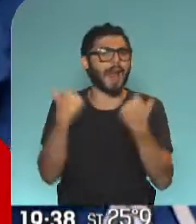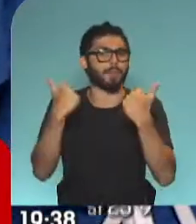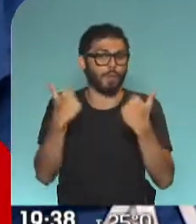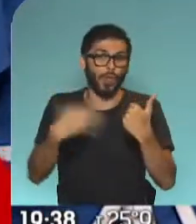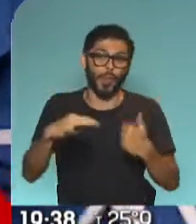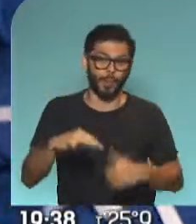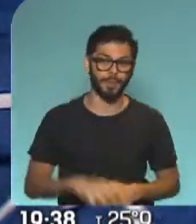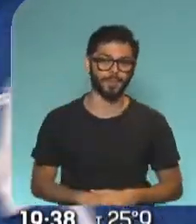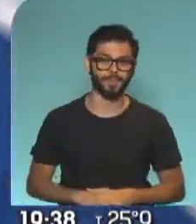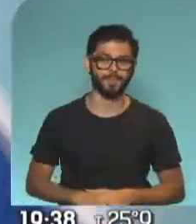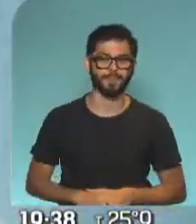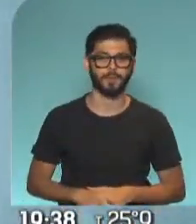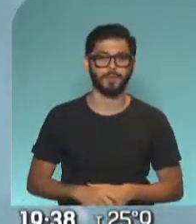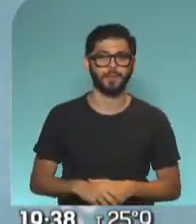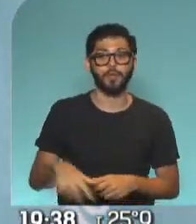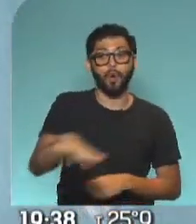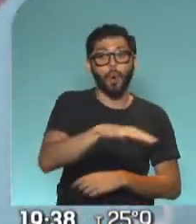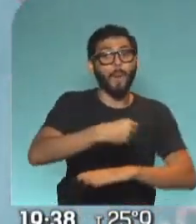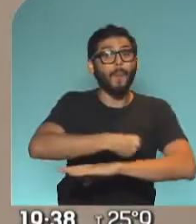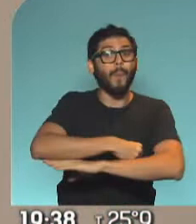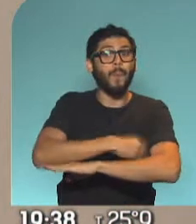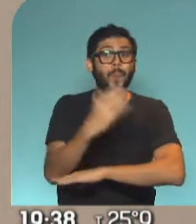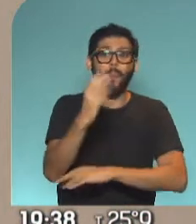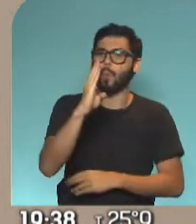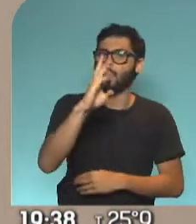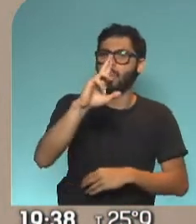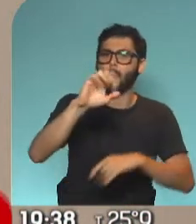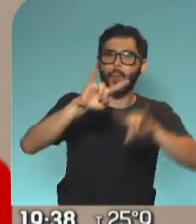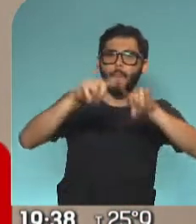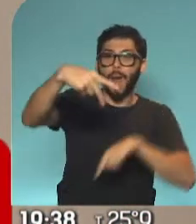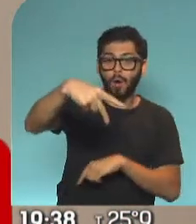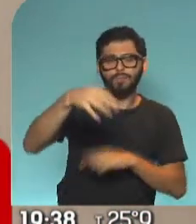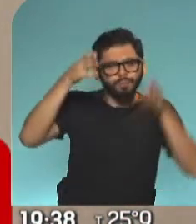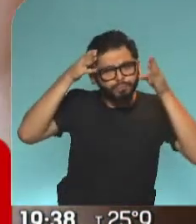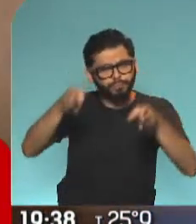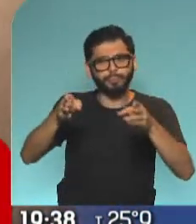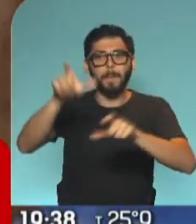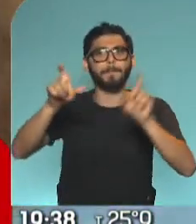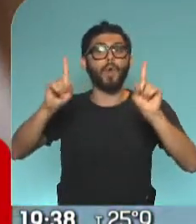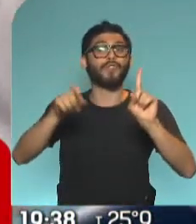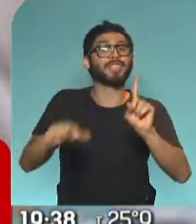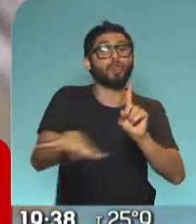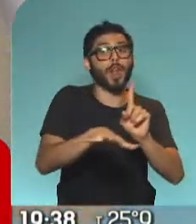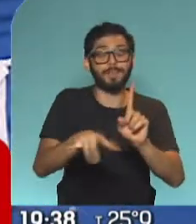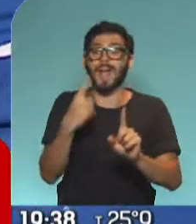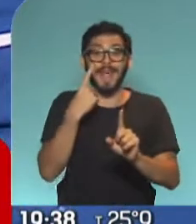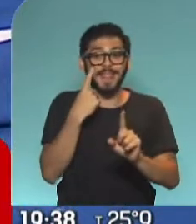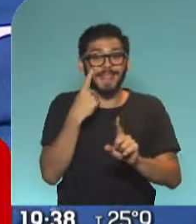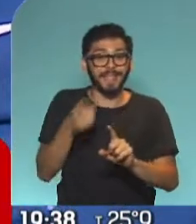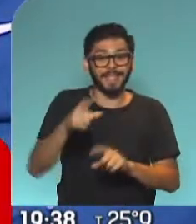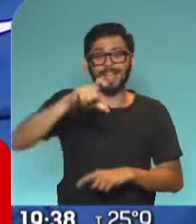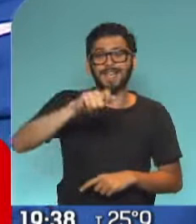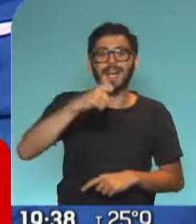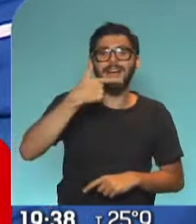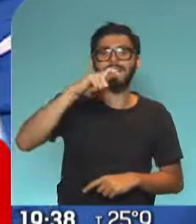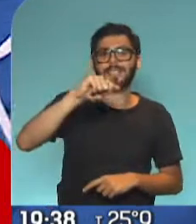posible. La vacunación en el partido de Almirante Brown es prioritaria para docentes de la zona, donde su intendente Mariano Cascallares